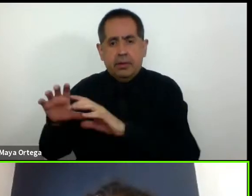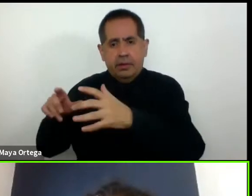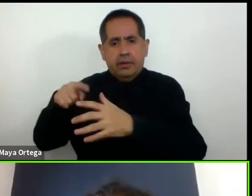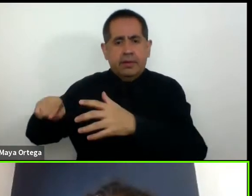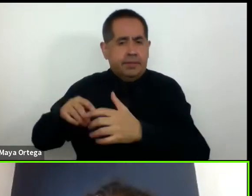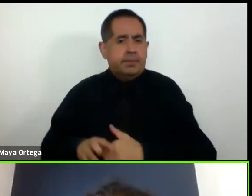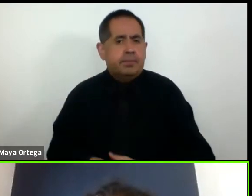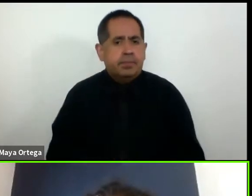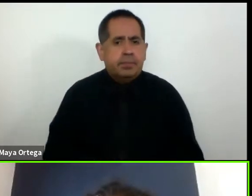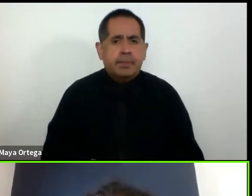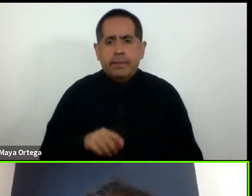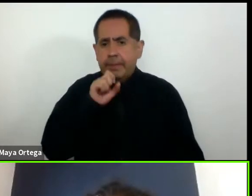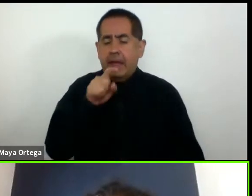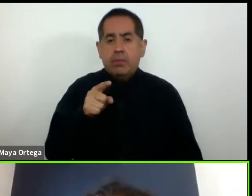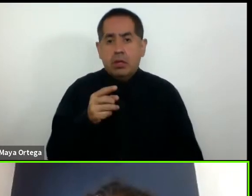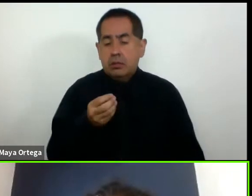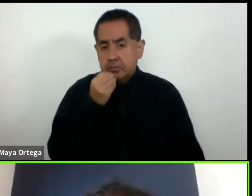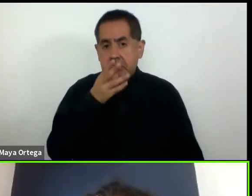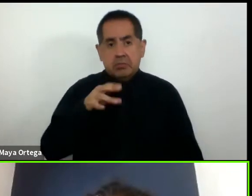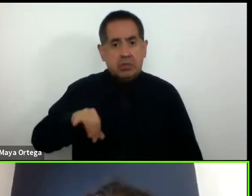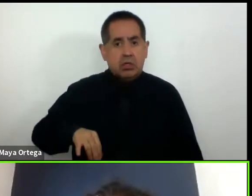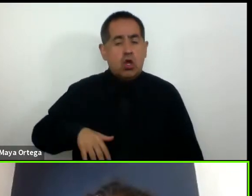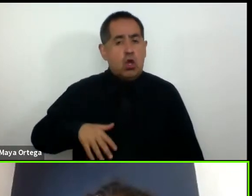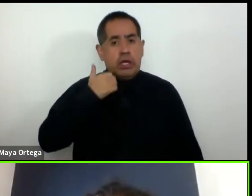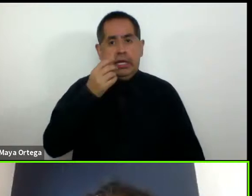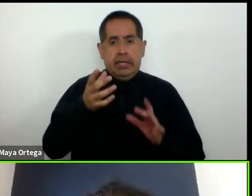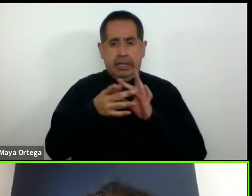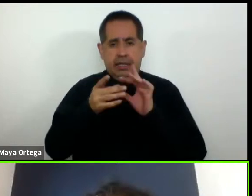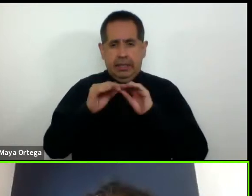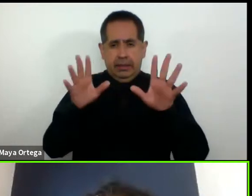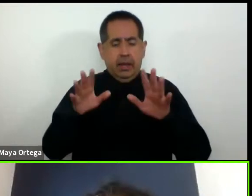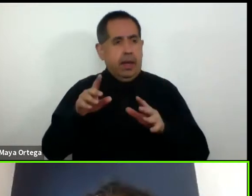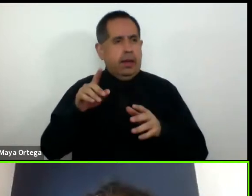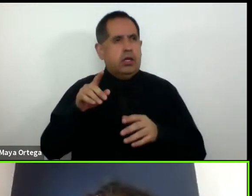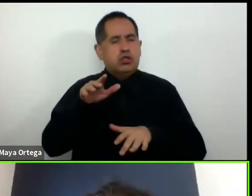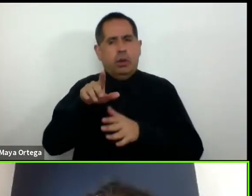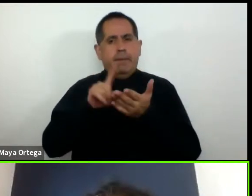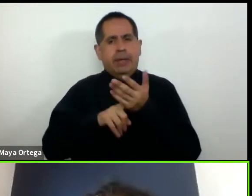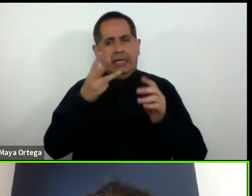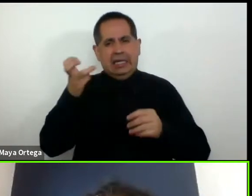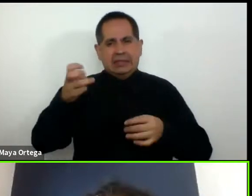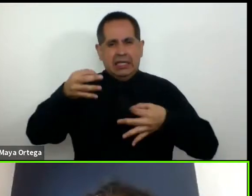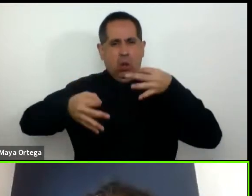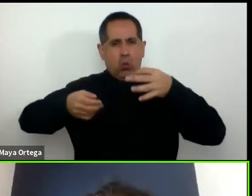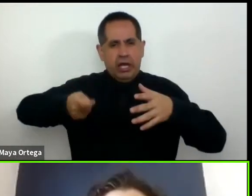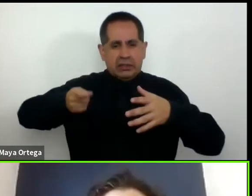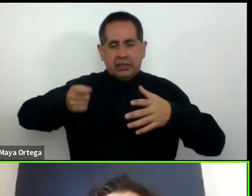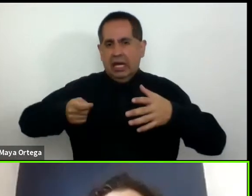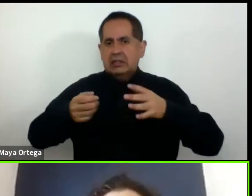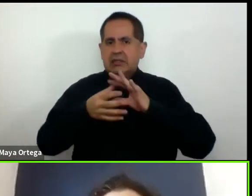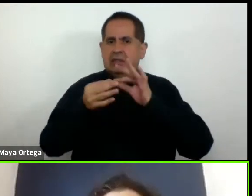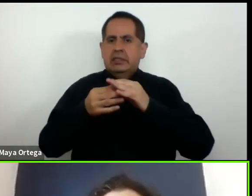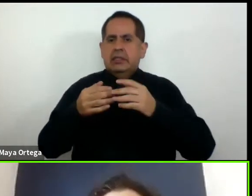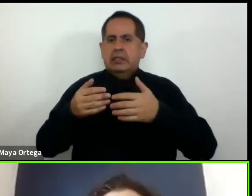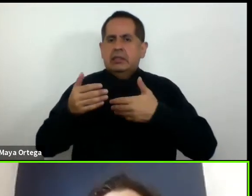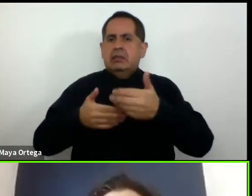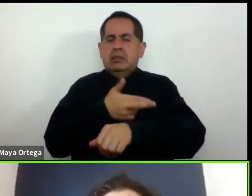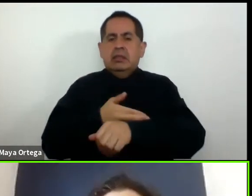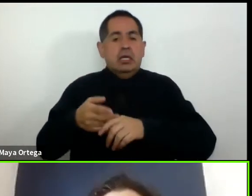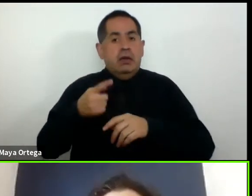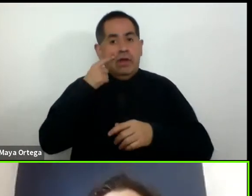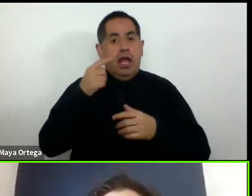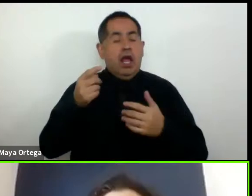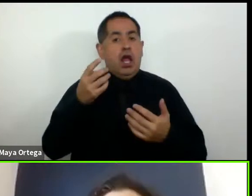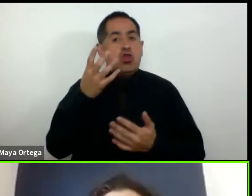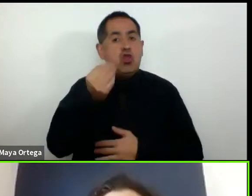También es interesante, y me gustaría que de estas 1,300 audiencias, implementando ajustes de procedimiento, en el